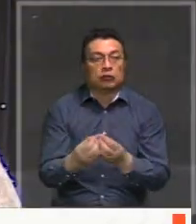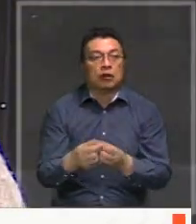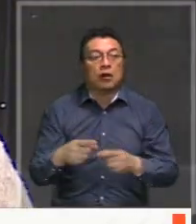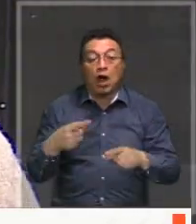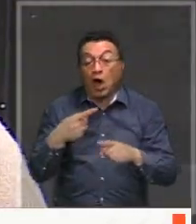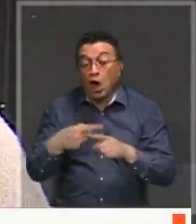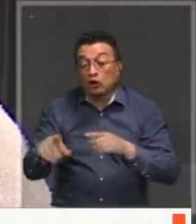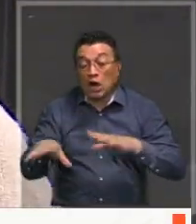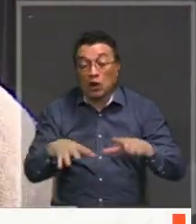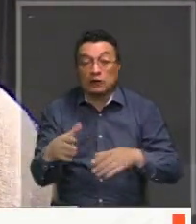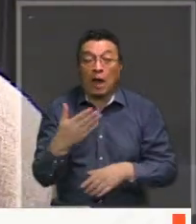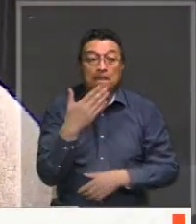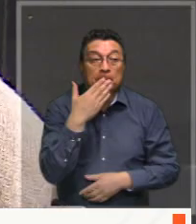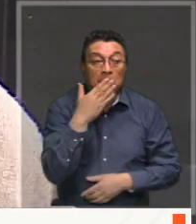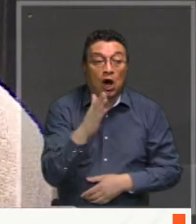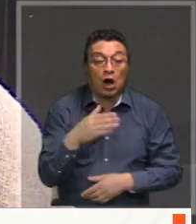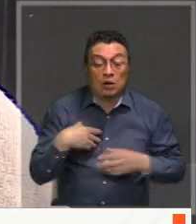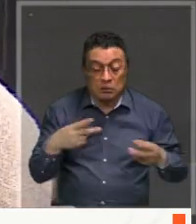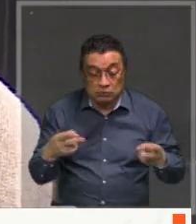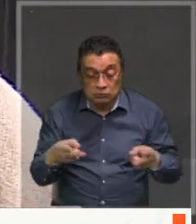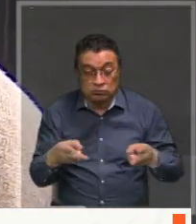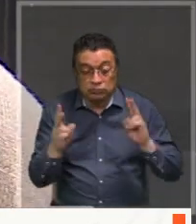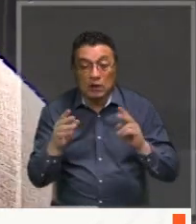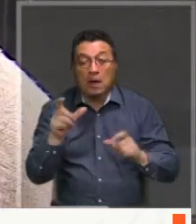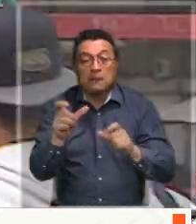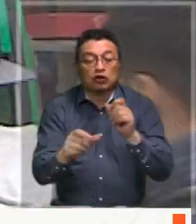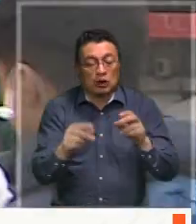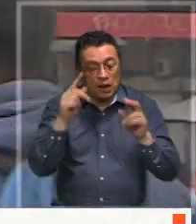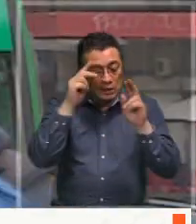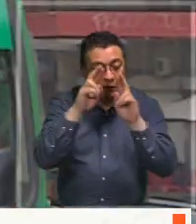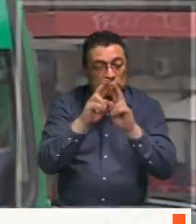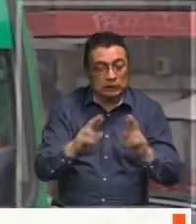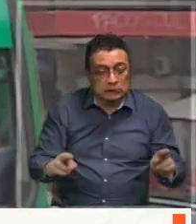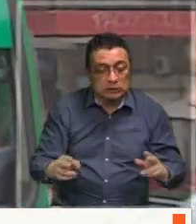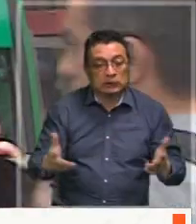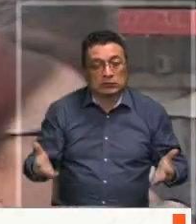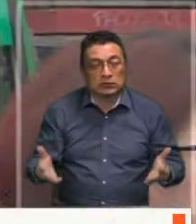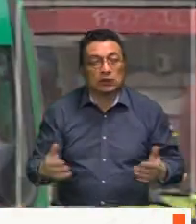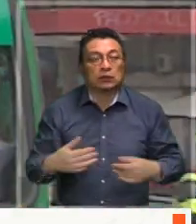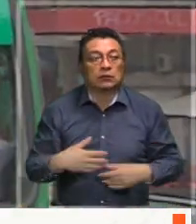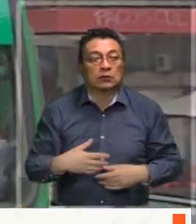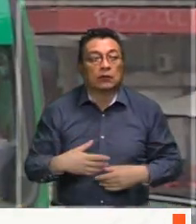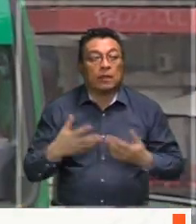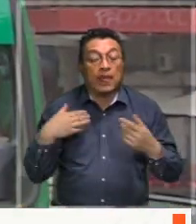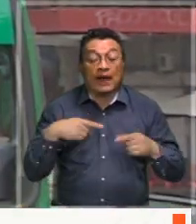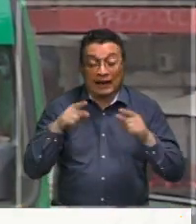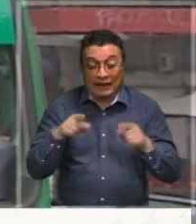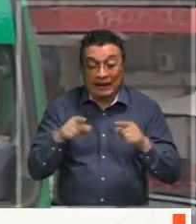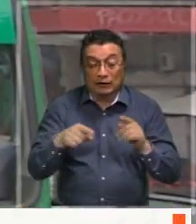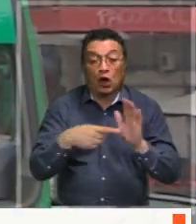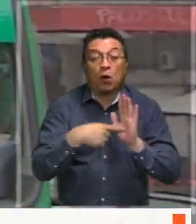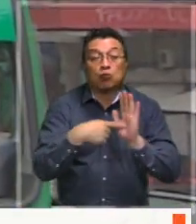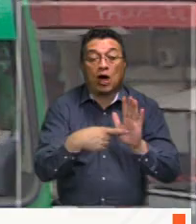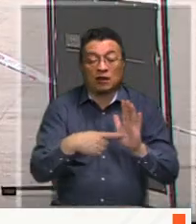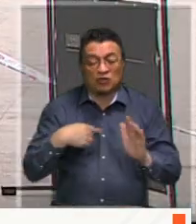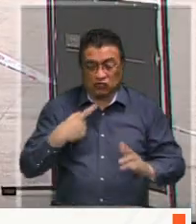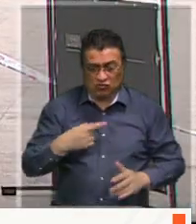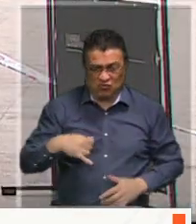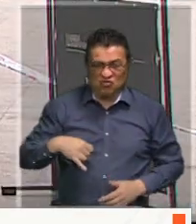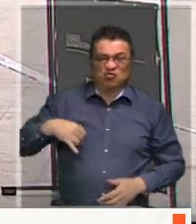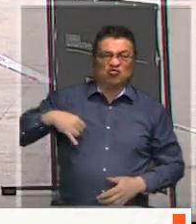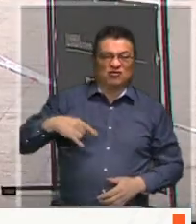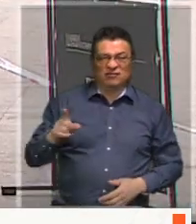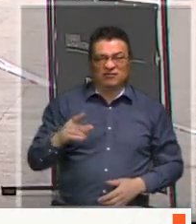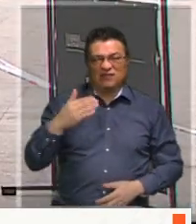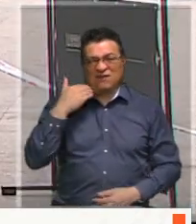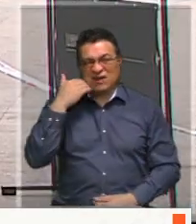mejor, más factible para que la gente esté más tranquila también. Lo que esto refleja no nos enorgullece. El